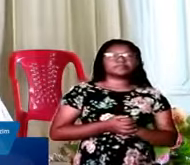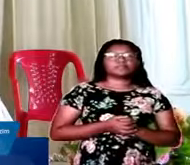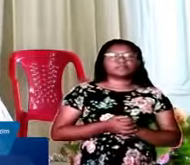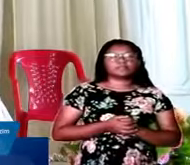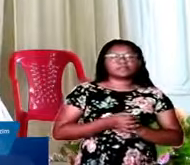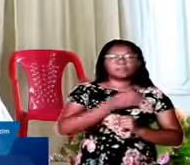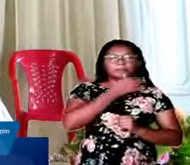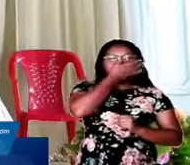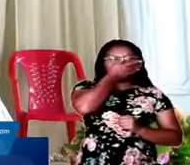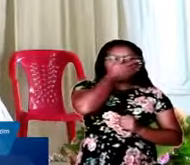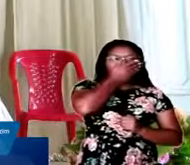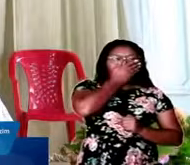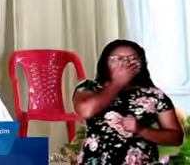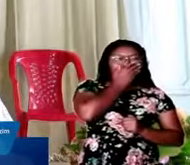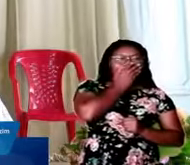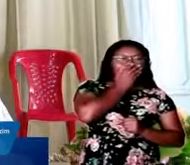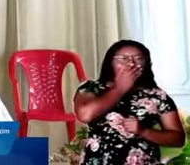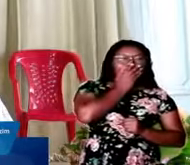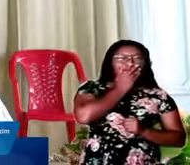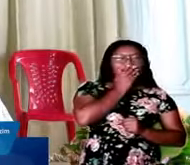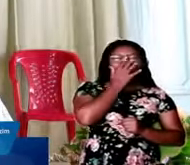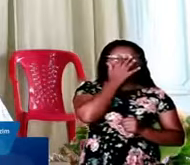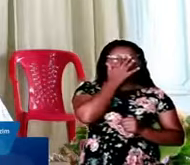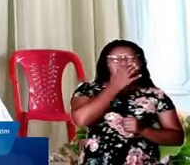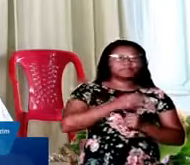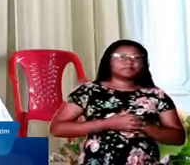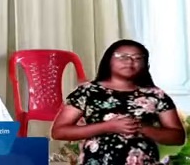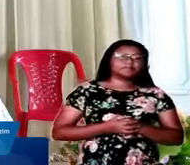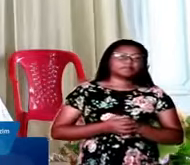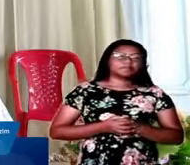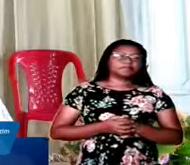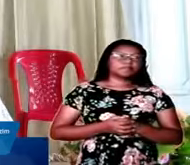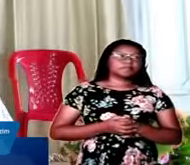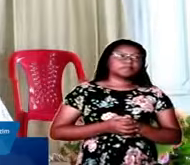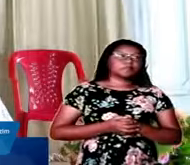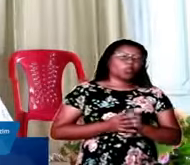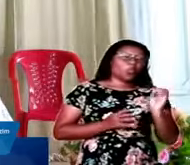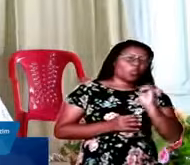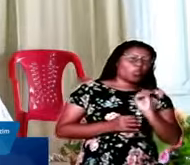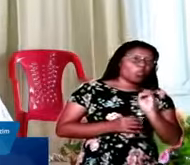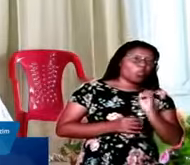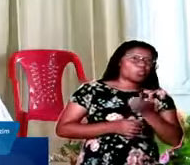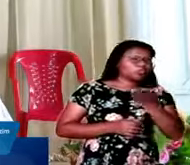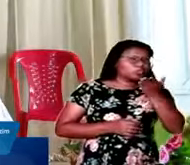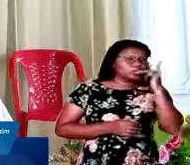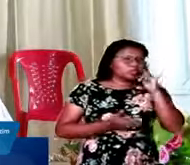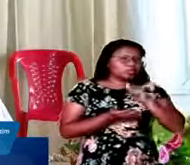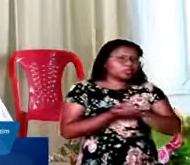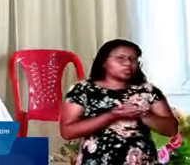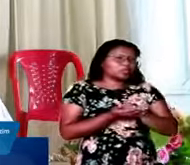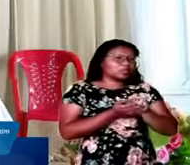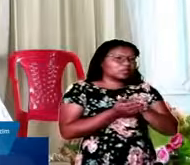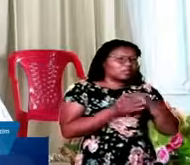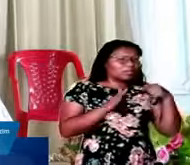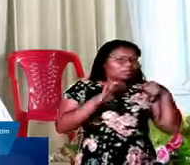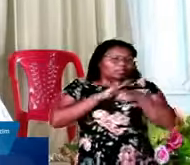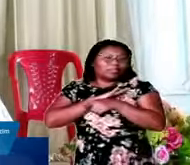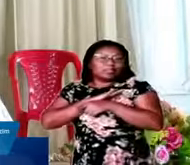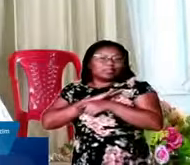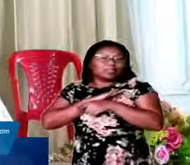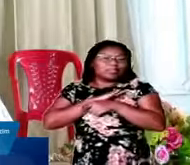¿Así como a la medida de Dios? ¿O usted cree que se puede escapar por un ladito del prójimo y presentarse a